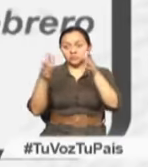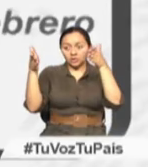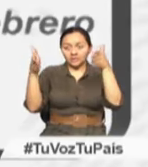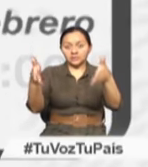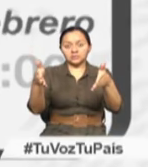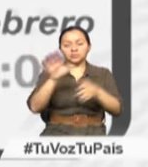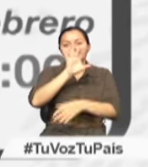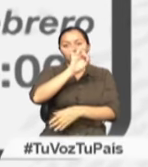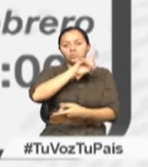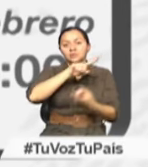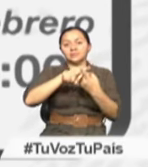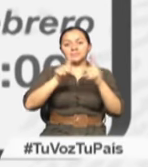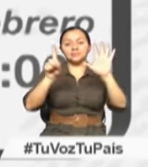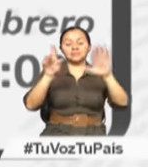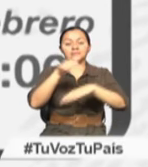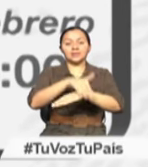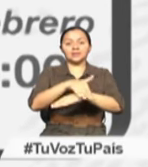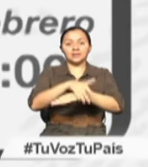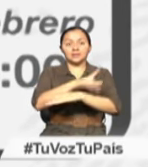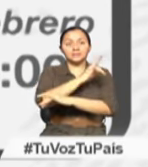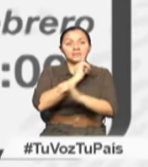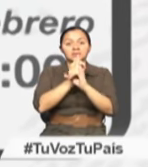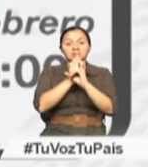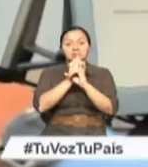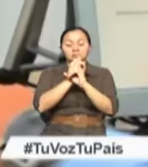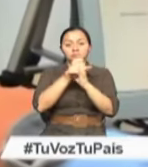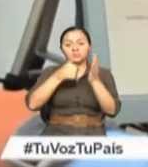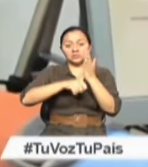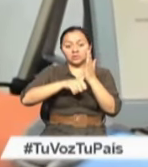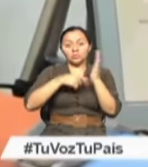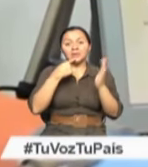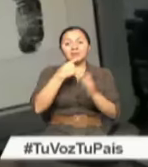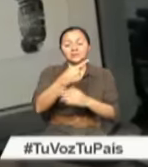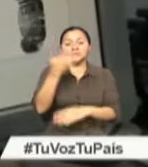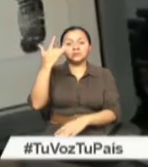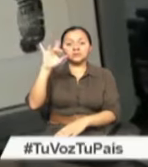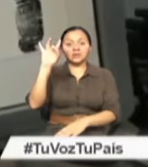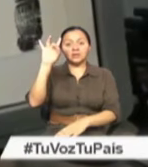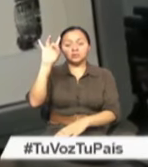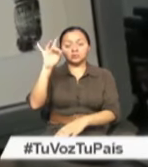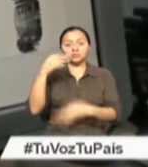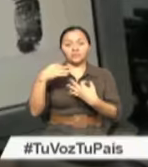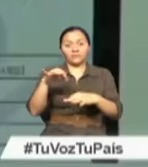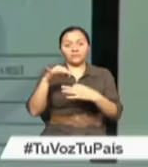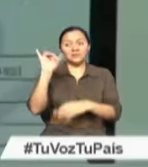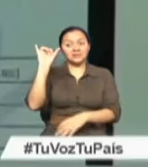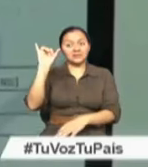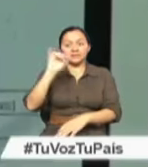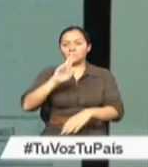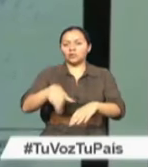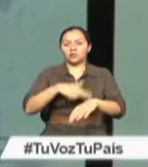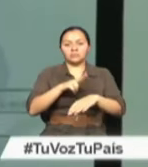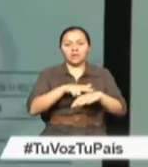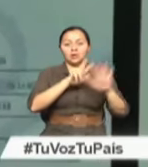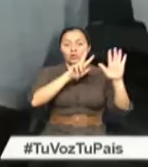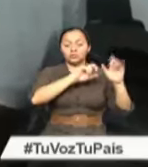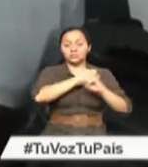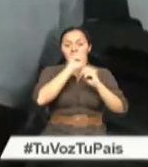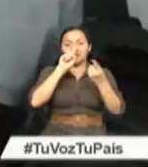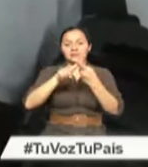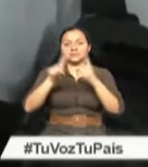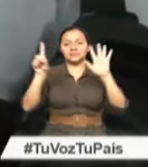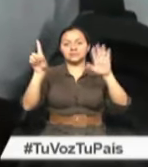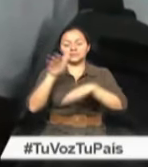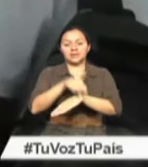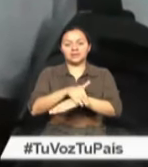de 8 a 6 de la tarde. La entidad de sedulación agregó que el sábado 18 de febrero se atenderá al público de 8 de la mañana a 6 de la